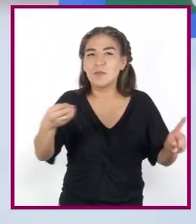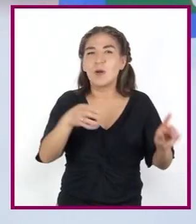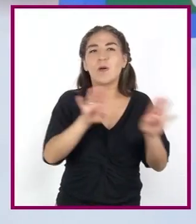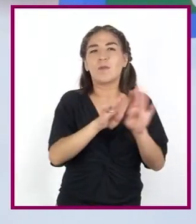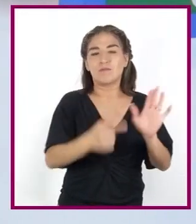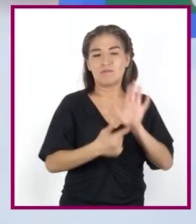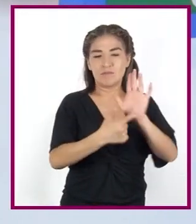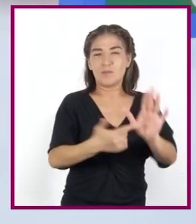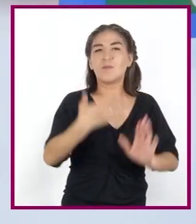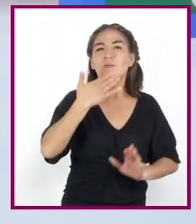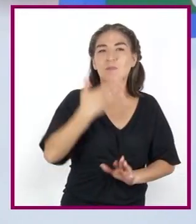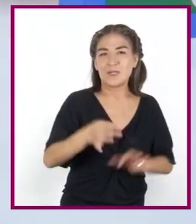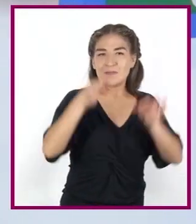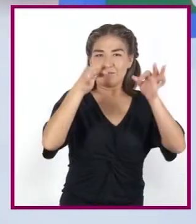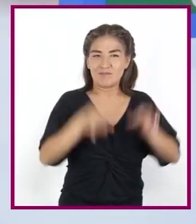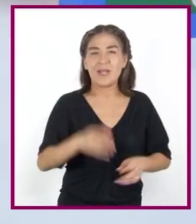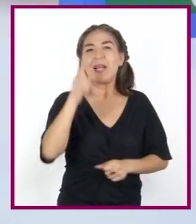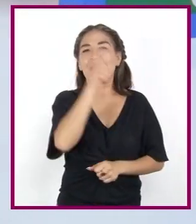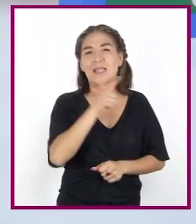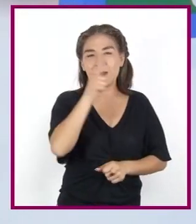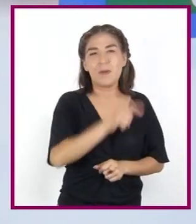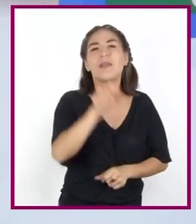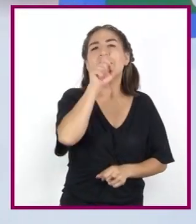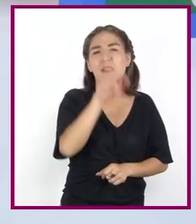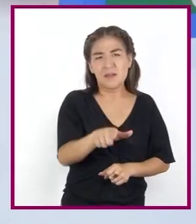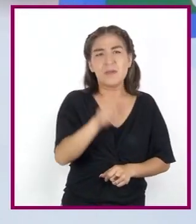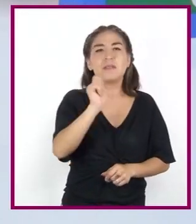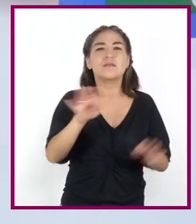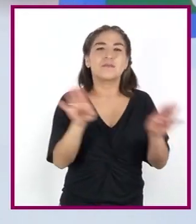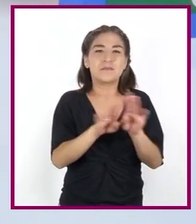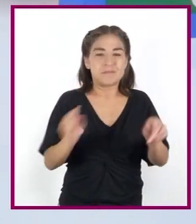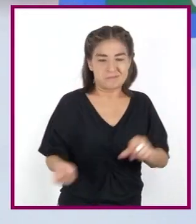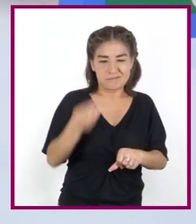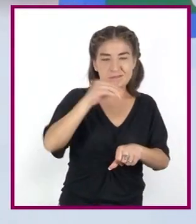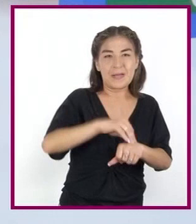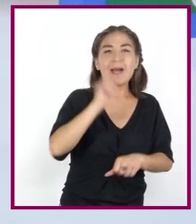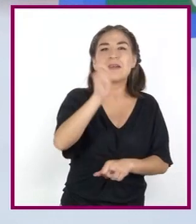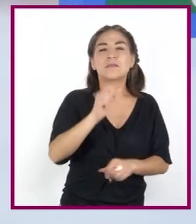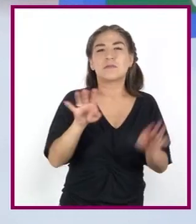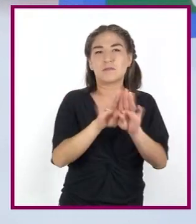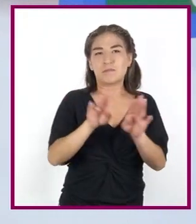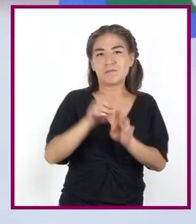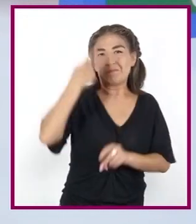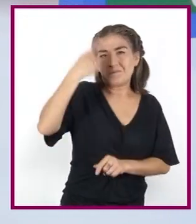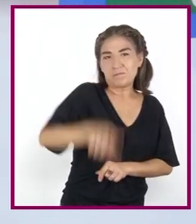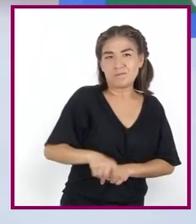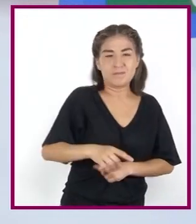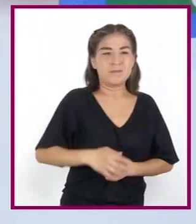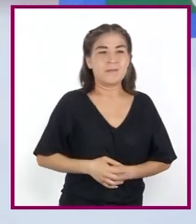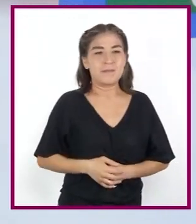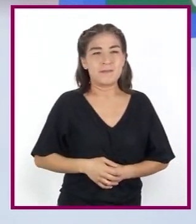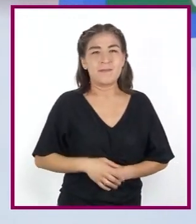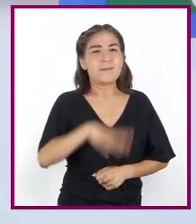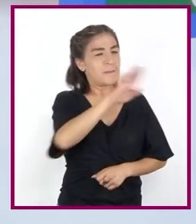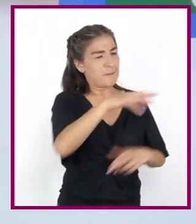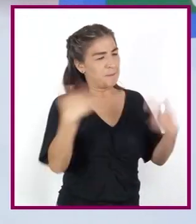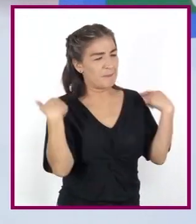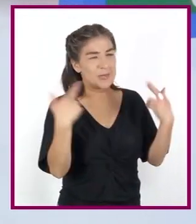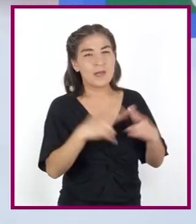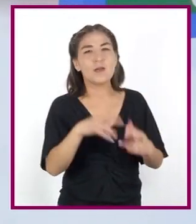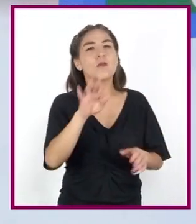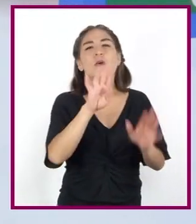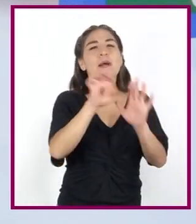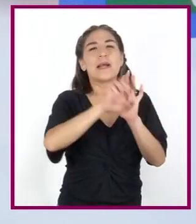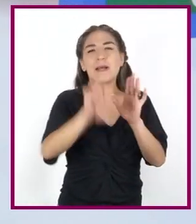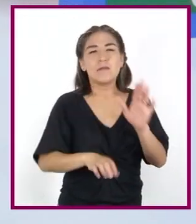asocian con el uso culto de la lengua y también como argumentos de autoridad. Profesora, ¿podría darnos